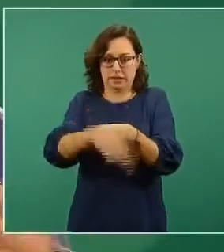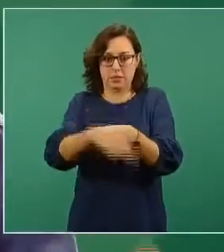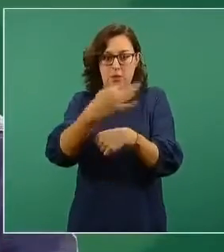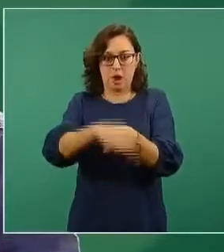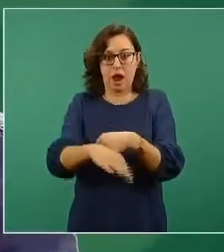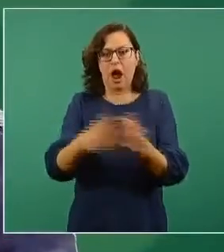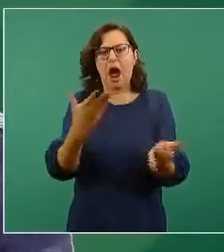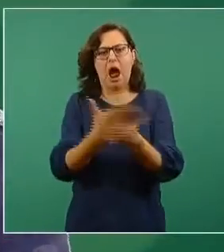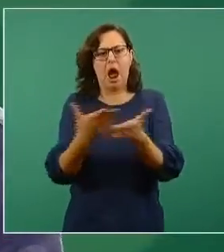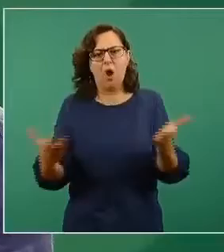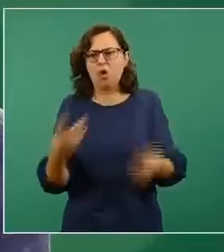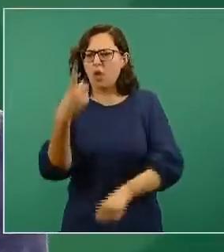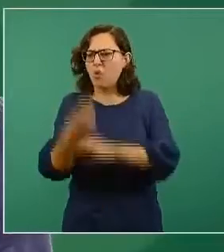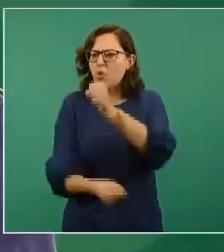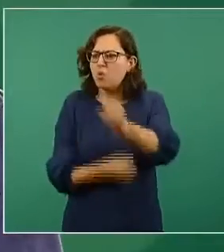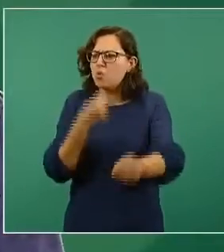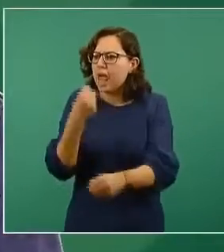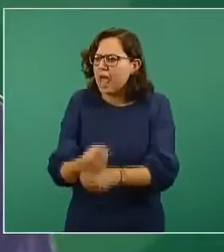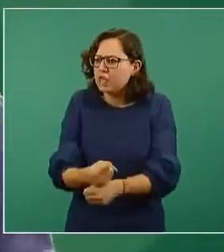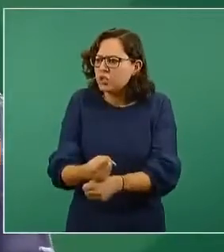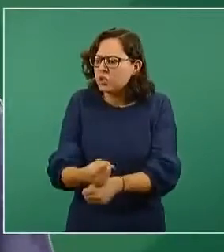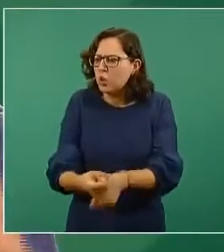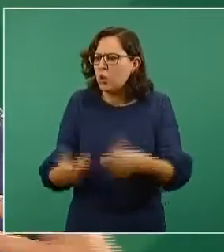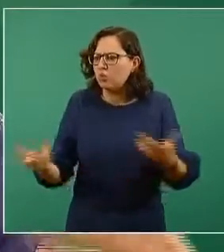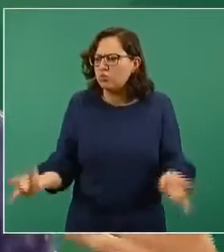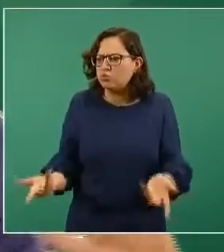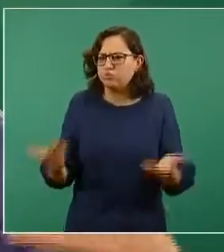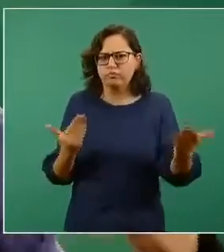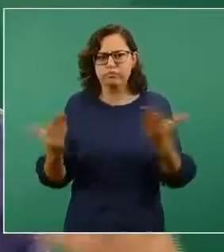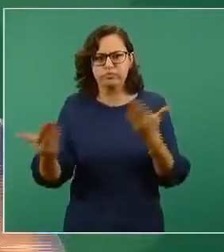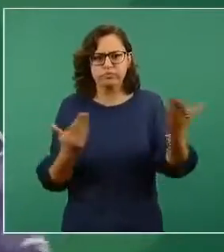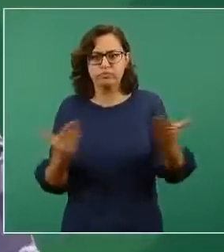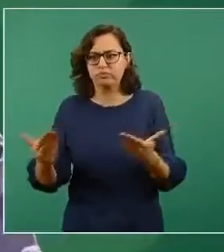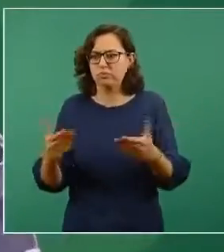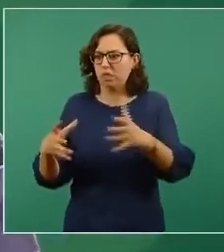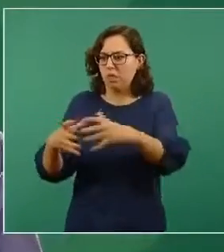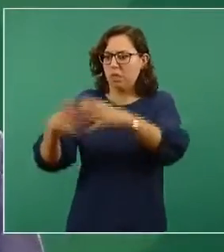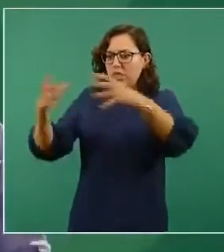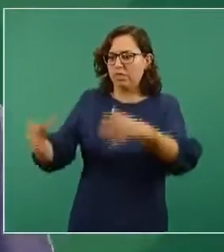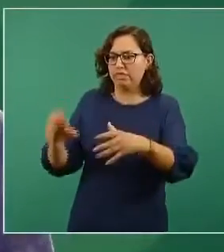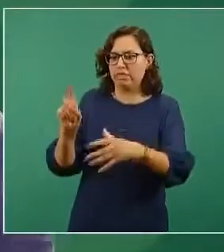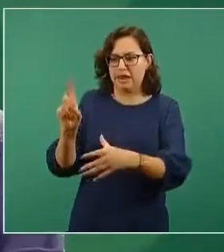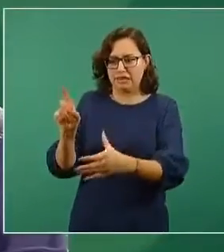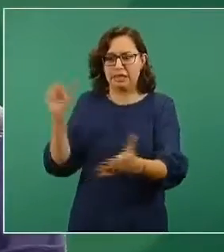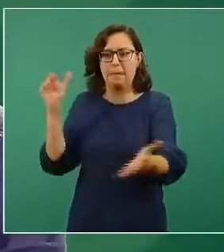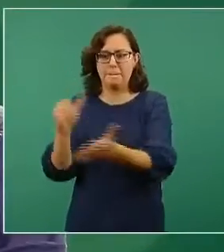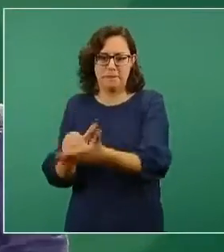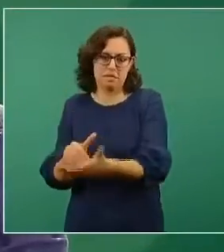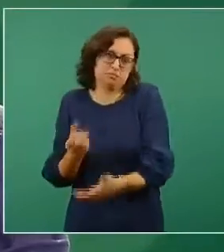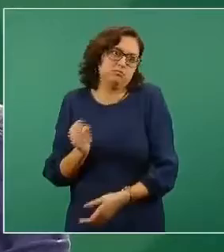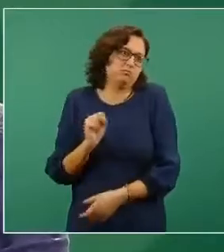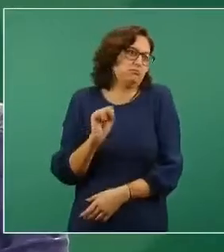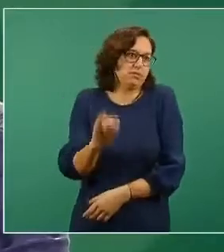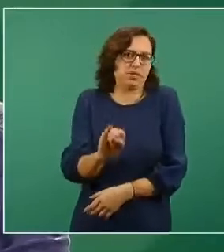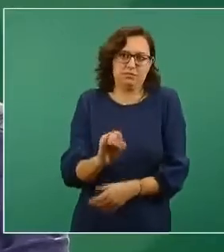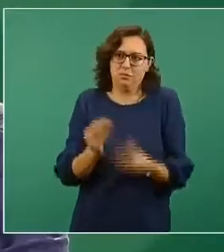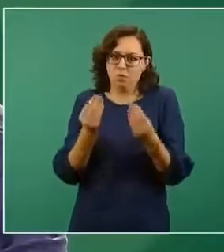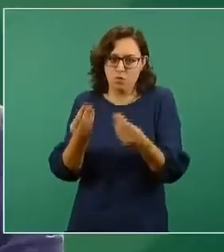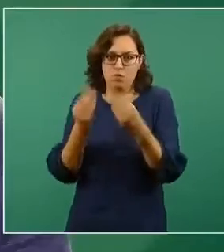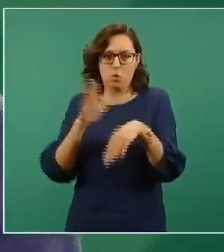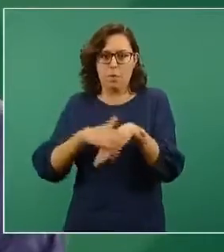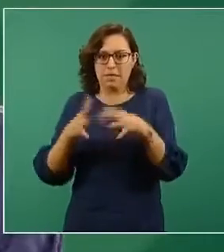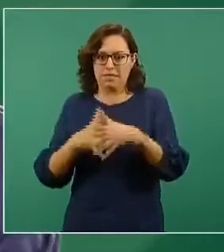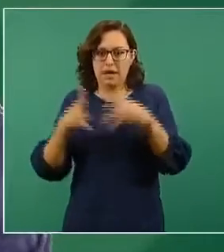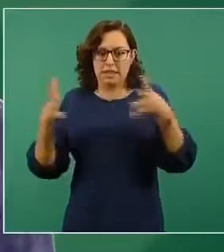la comparación con lo que tenemos hoy. Hoy tenemos un inóculo mucho mayor, efectivamente, si me pasa la primera diapositiva, por